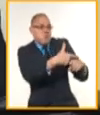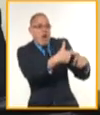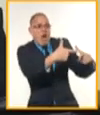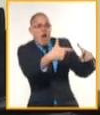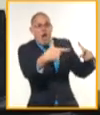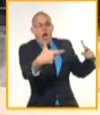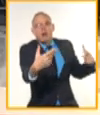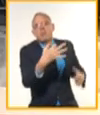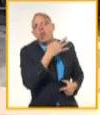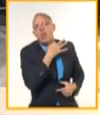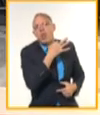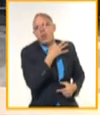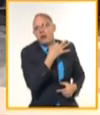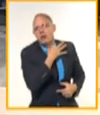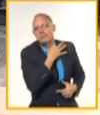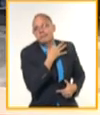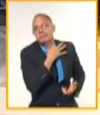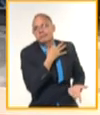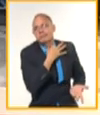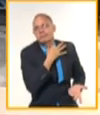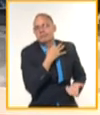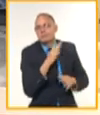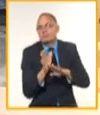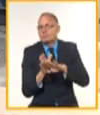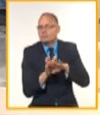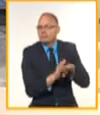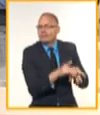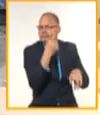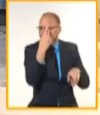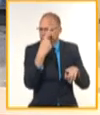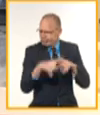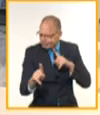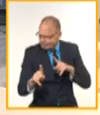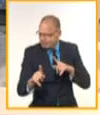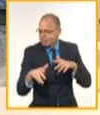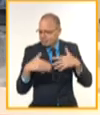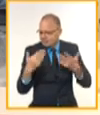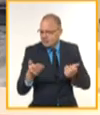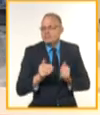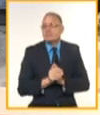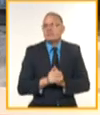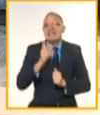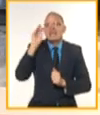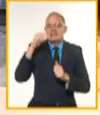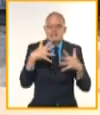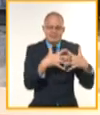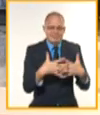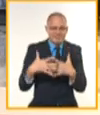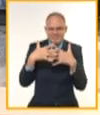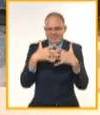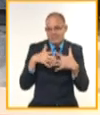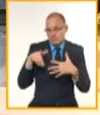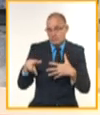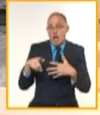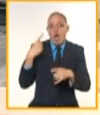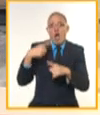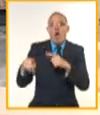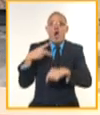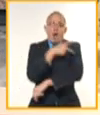Gran Bretaña han dado un golpetazo a las ayudas al exterior. Un poco el lavado de cara del imperio se ha venido abajo en estos